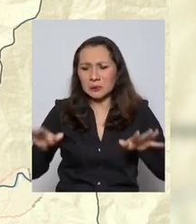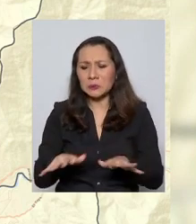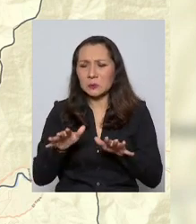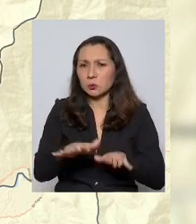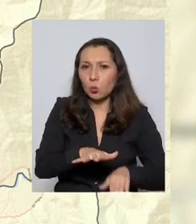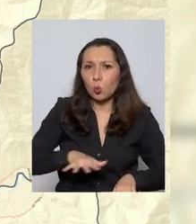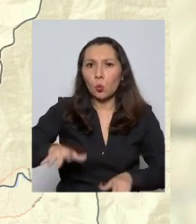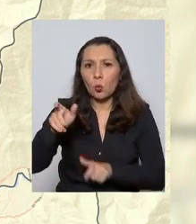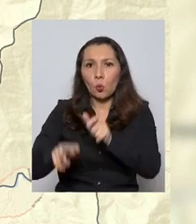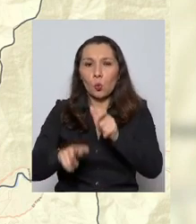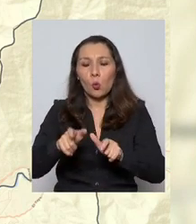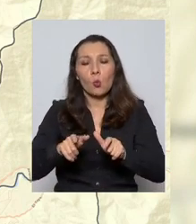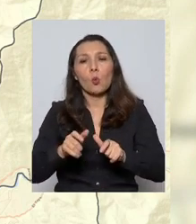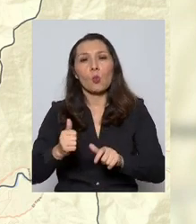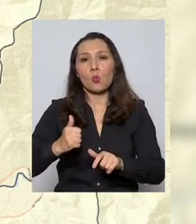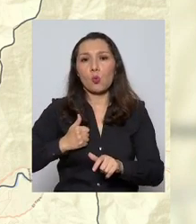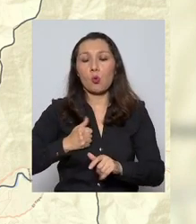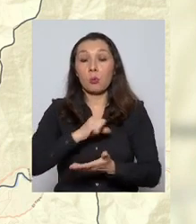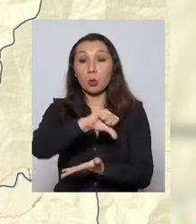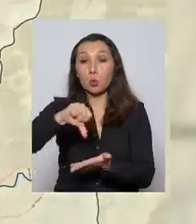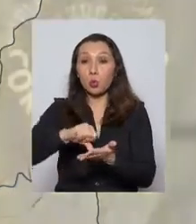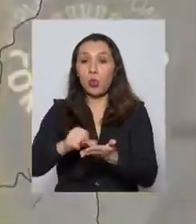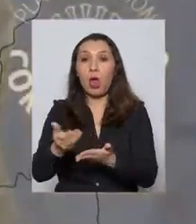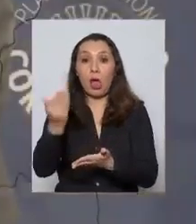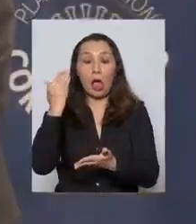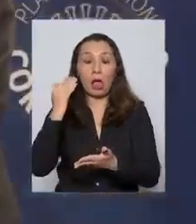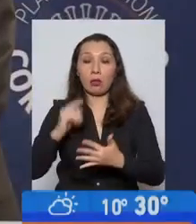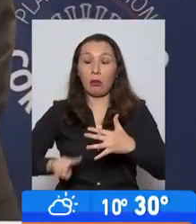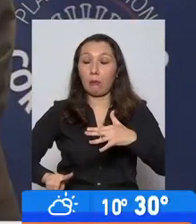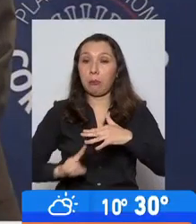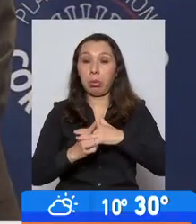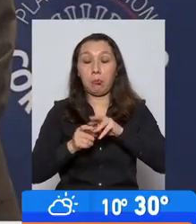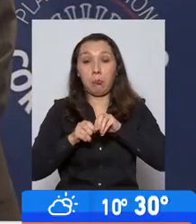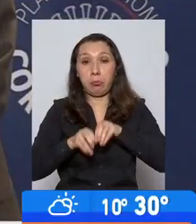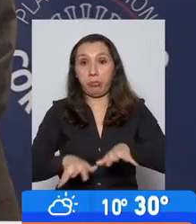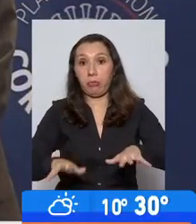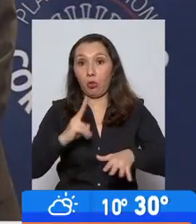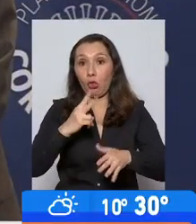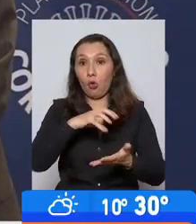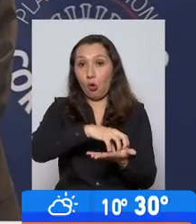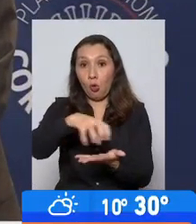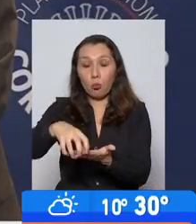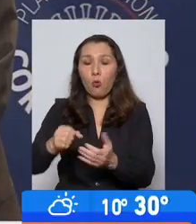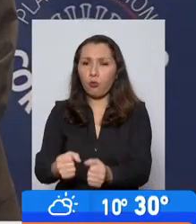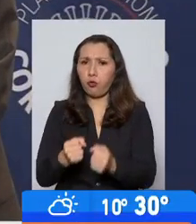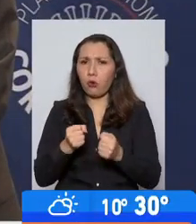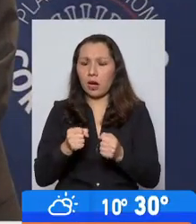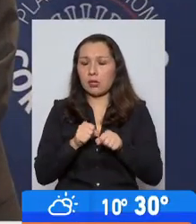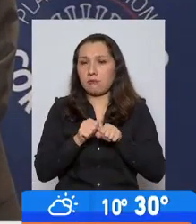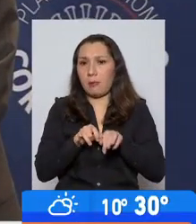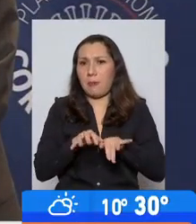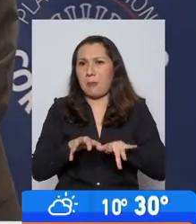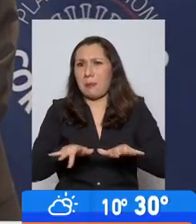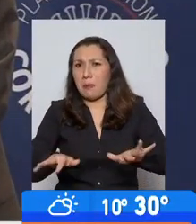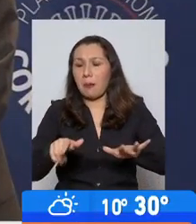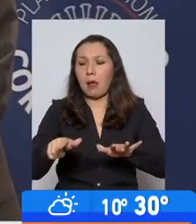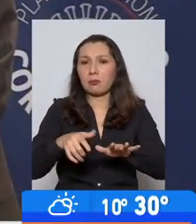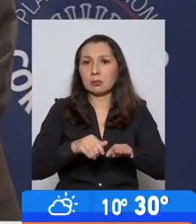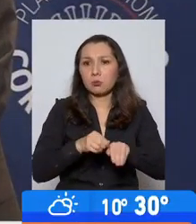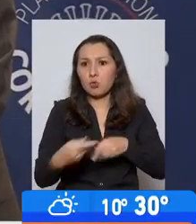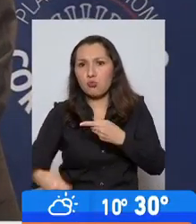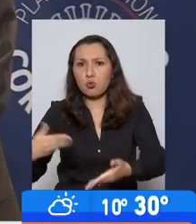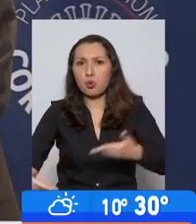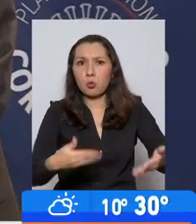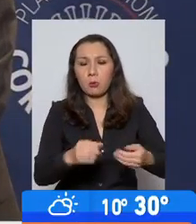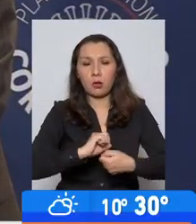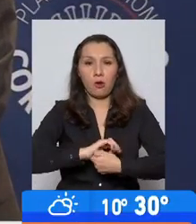esfuerzo enorme en una ciudad que tuvo un brote, o a dos comunas que tuvieron un brote muy intenso de infección